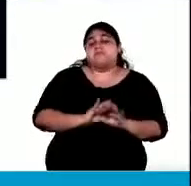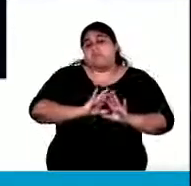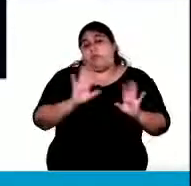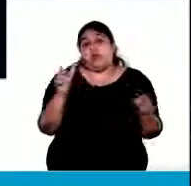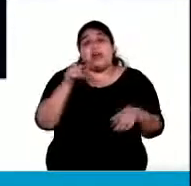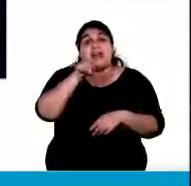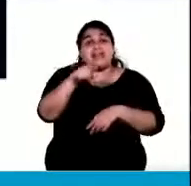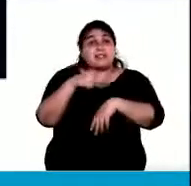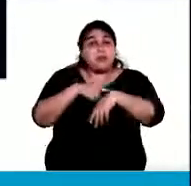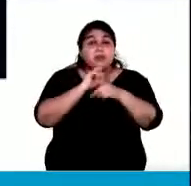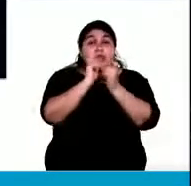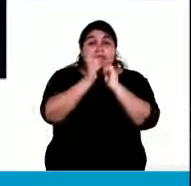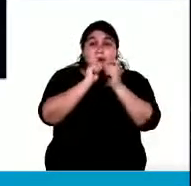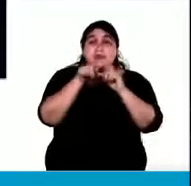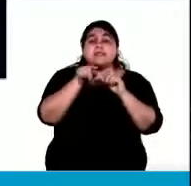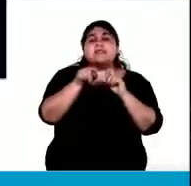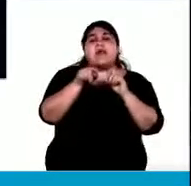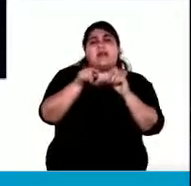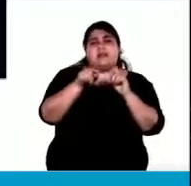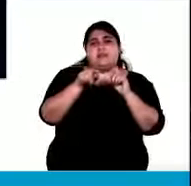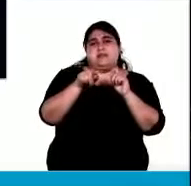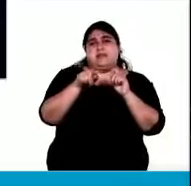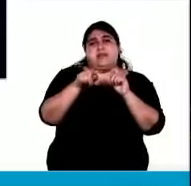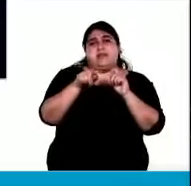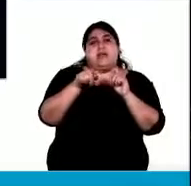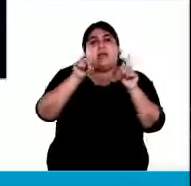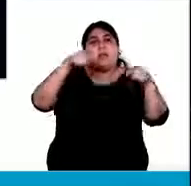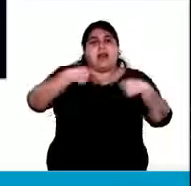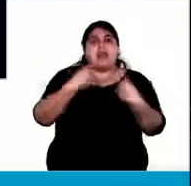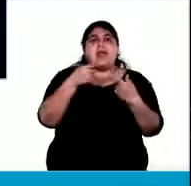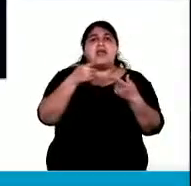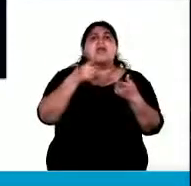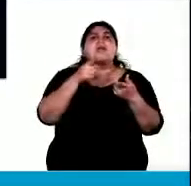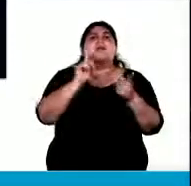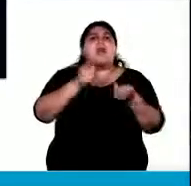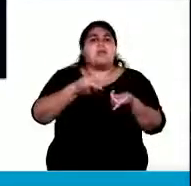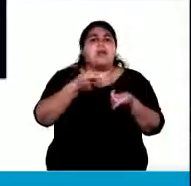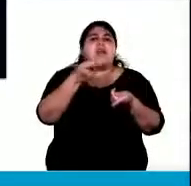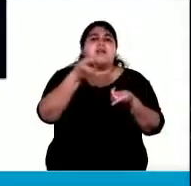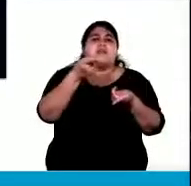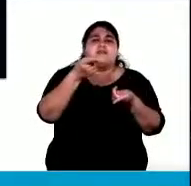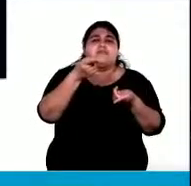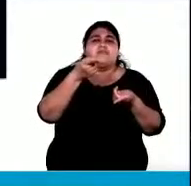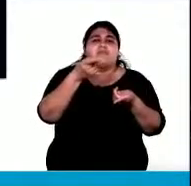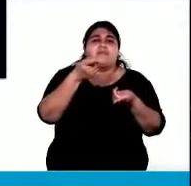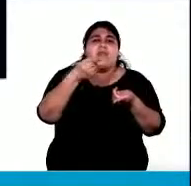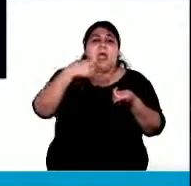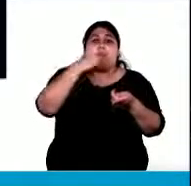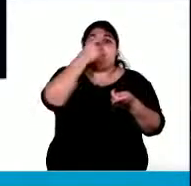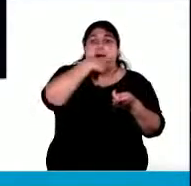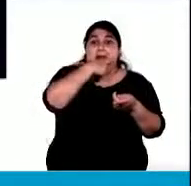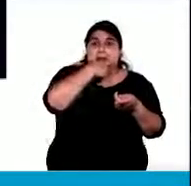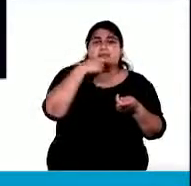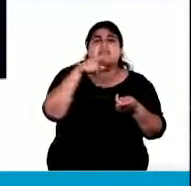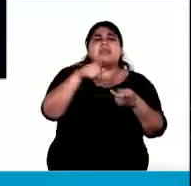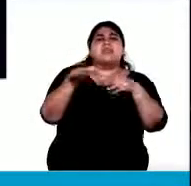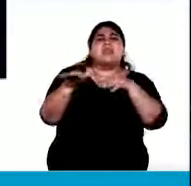esa entrevista se refería también Macri a una situación